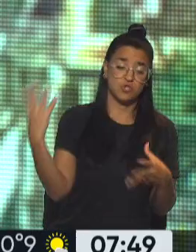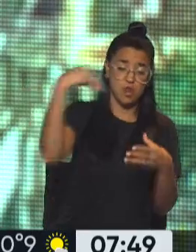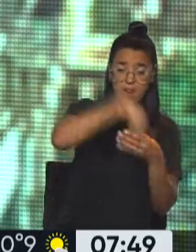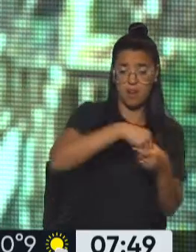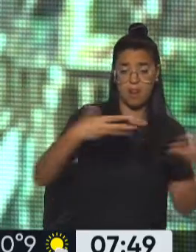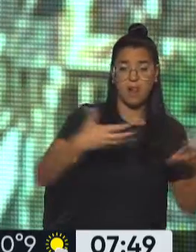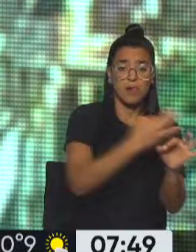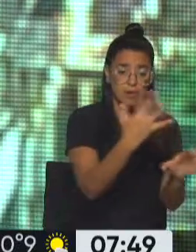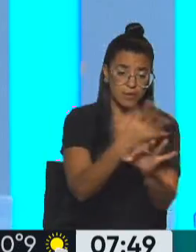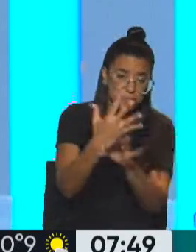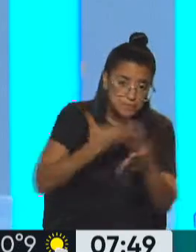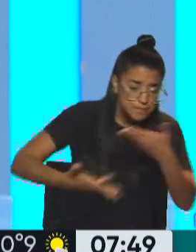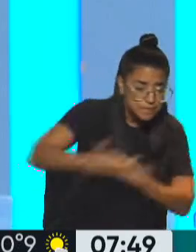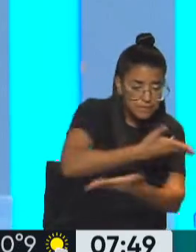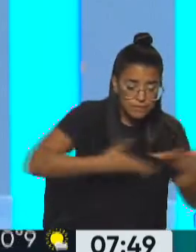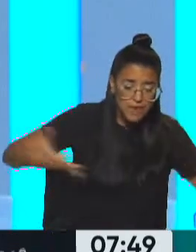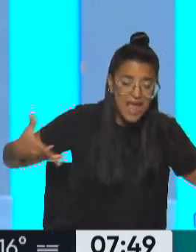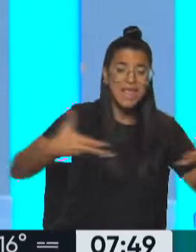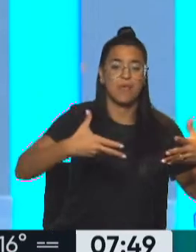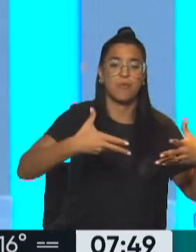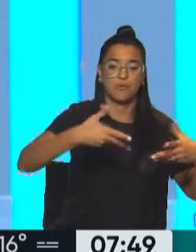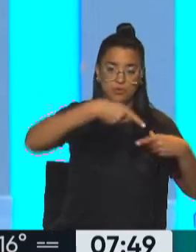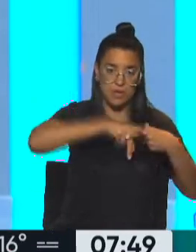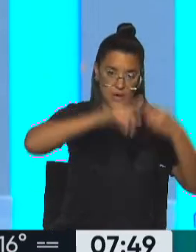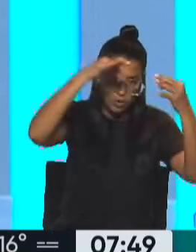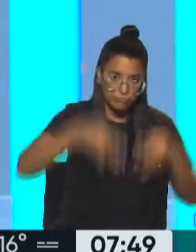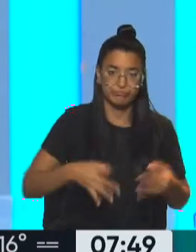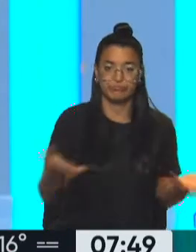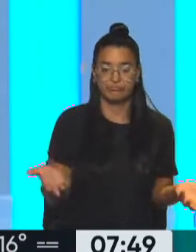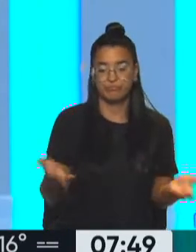Todo se conjuga en un equipo técnico.